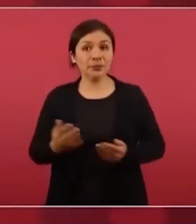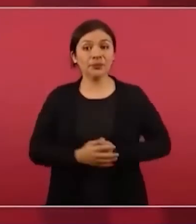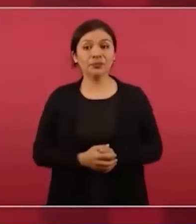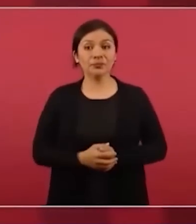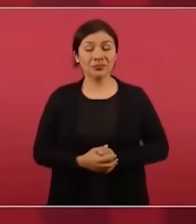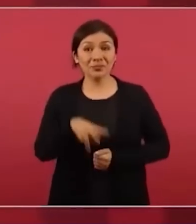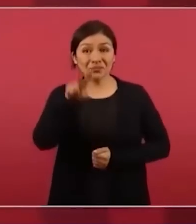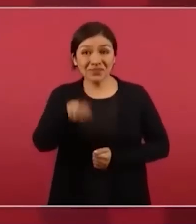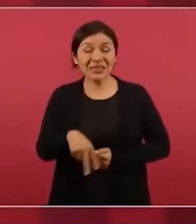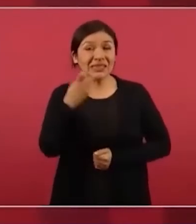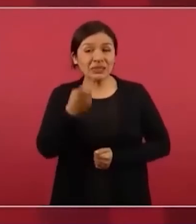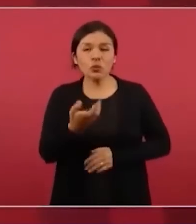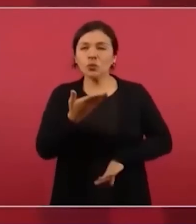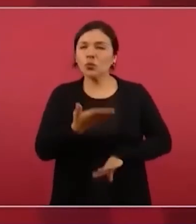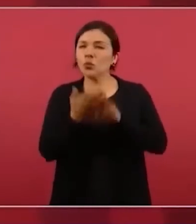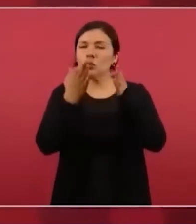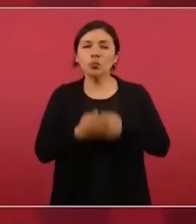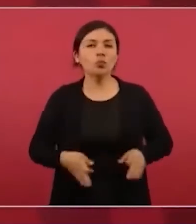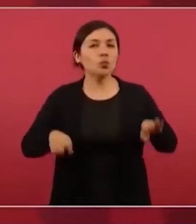era tan importante